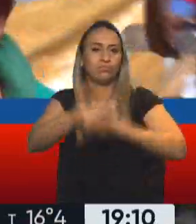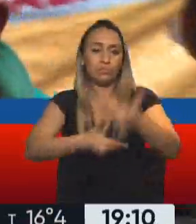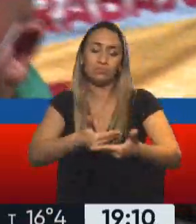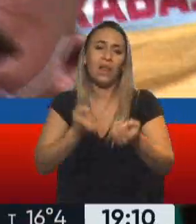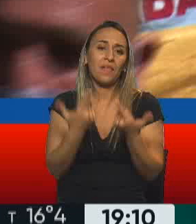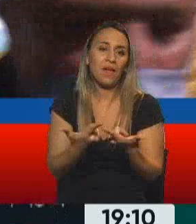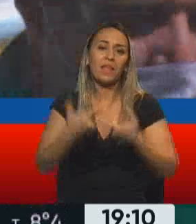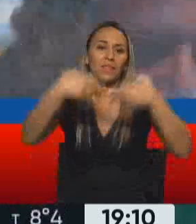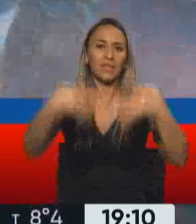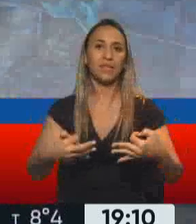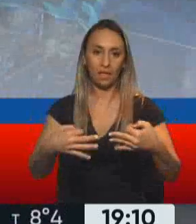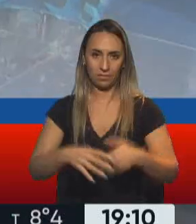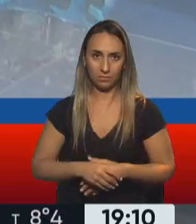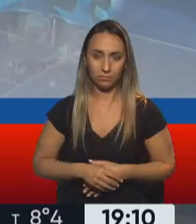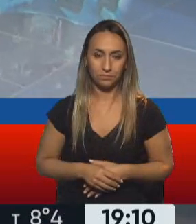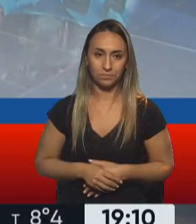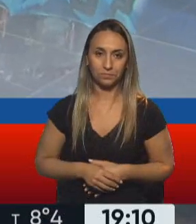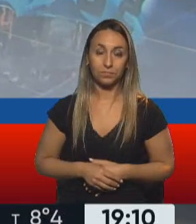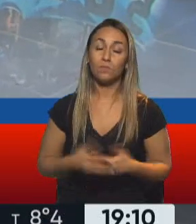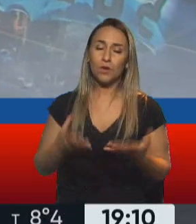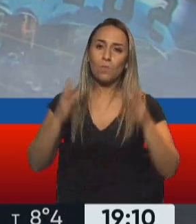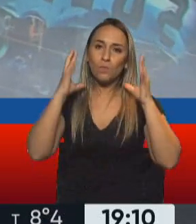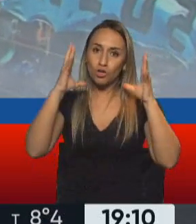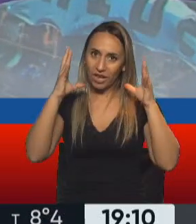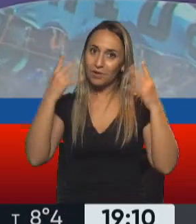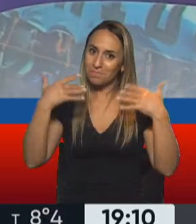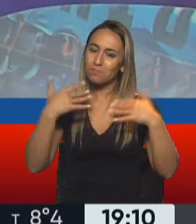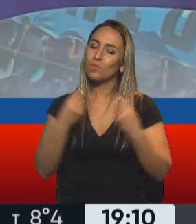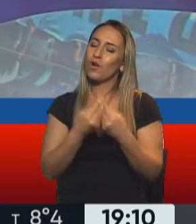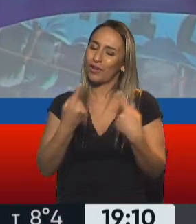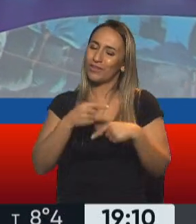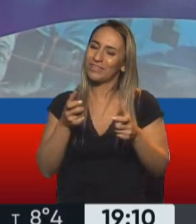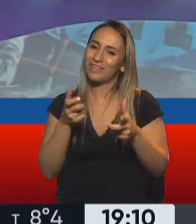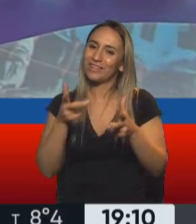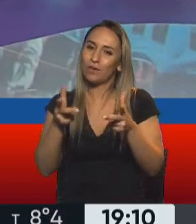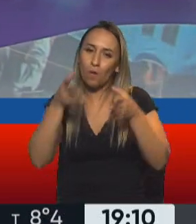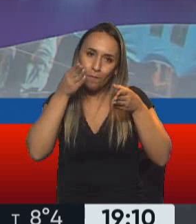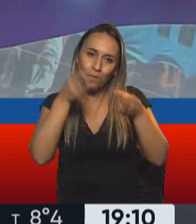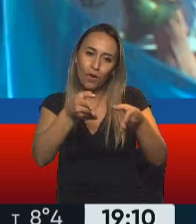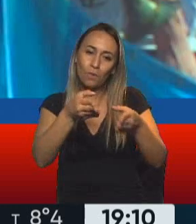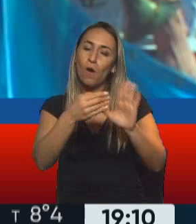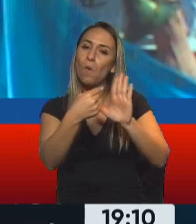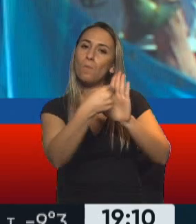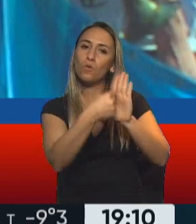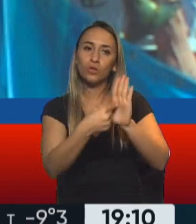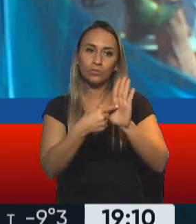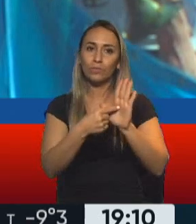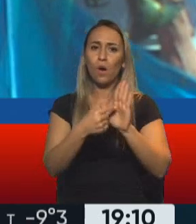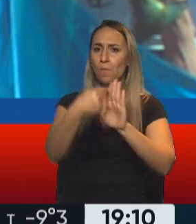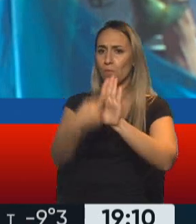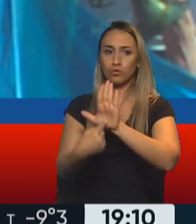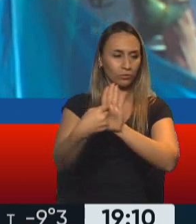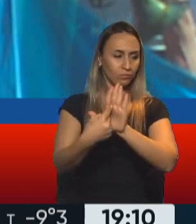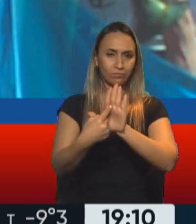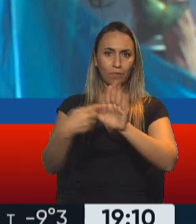argentino se merece. Bueno, Moyano, son varios los que indican también, digo, haciendo foco en los puntos en común, ¿no? Uh-huh. La